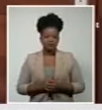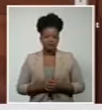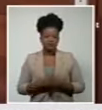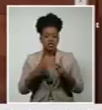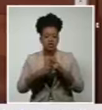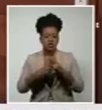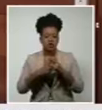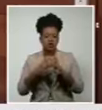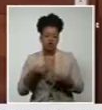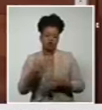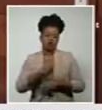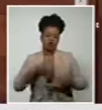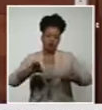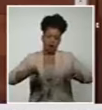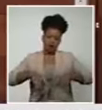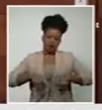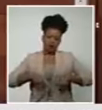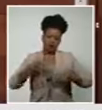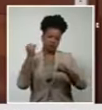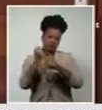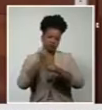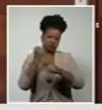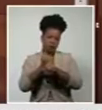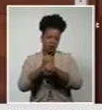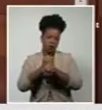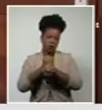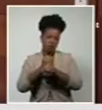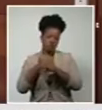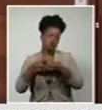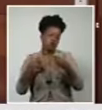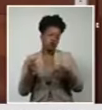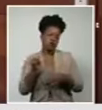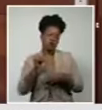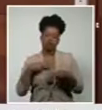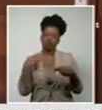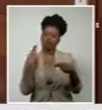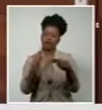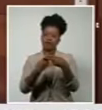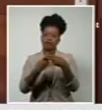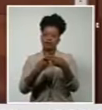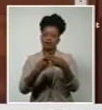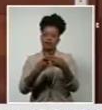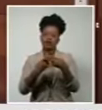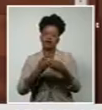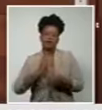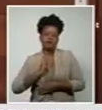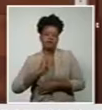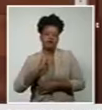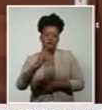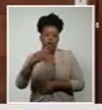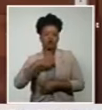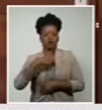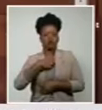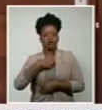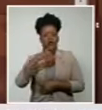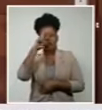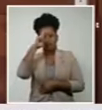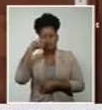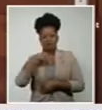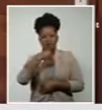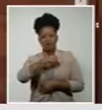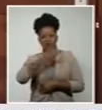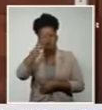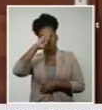asumido debido a la credibilidad y al respeto que se ha ganado la medicina cubana ante